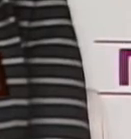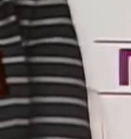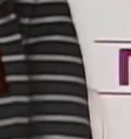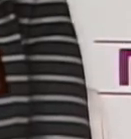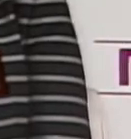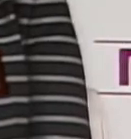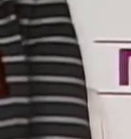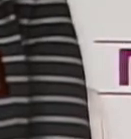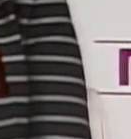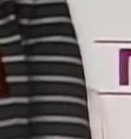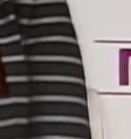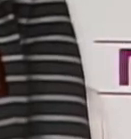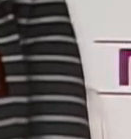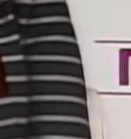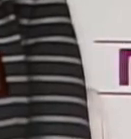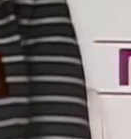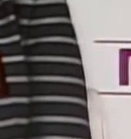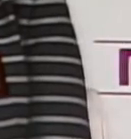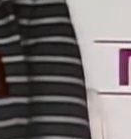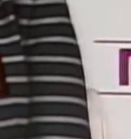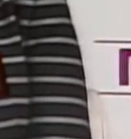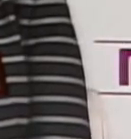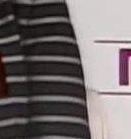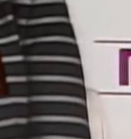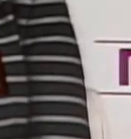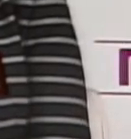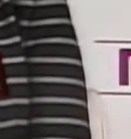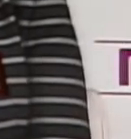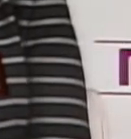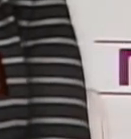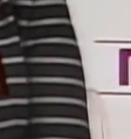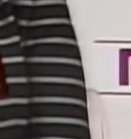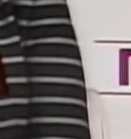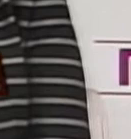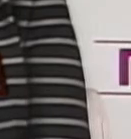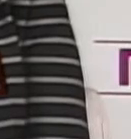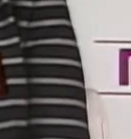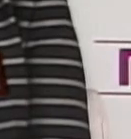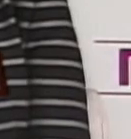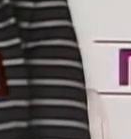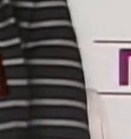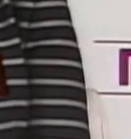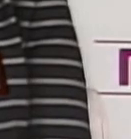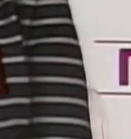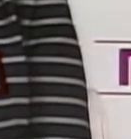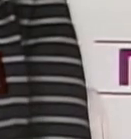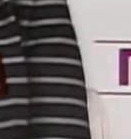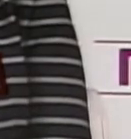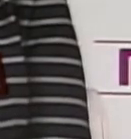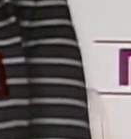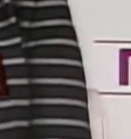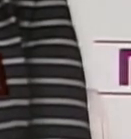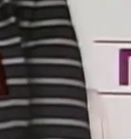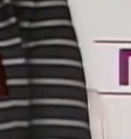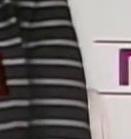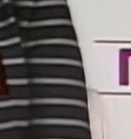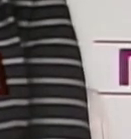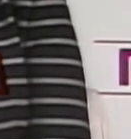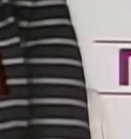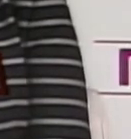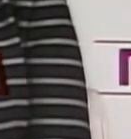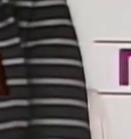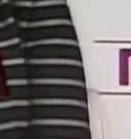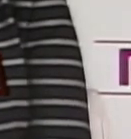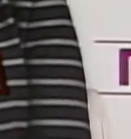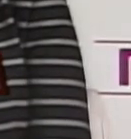Scholartic, en conjunto con la Red Infodesarrollo y con CONFEDEC, que son nuestros aliados ya de algunos años para la ejecución de este proyecto. Y